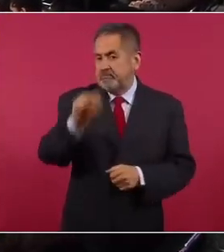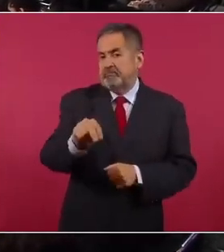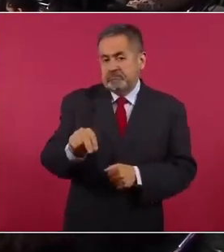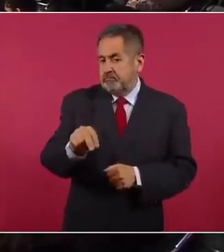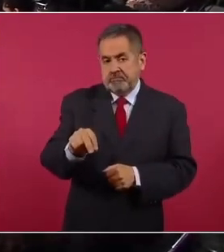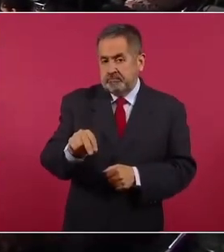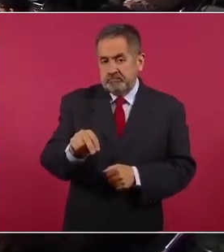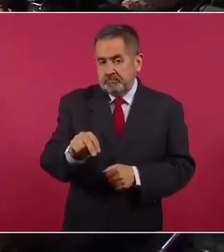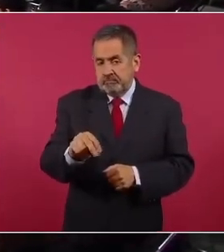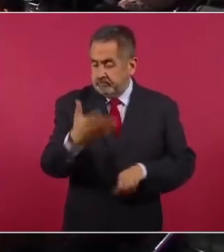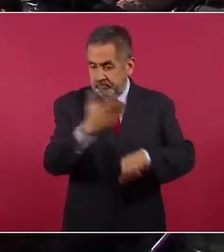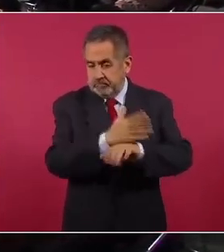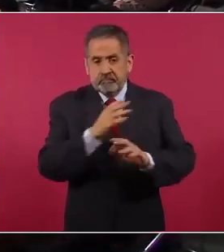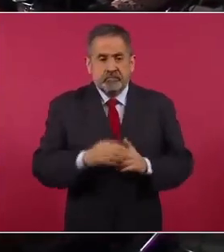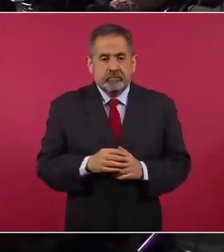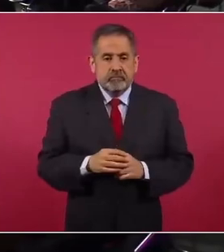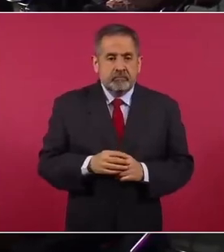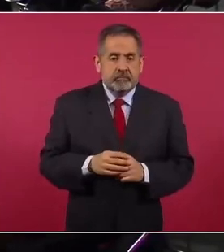que no les vayan a ir a decir,